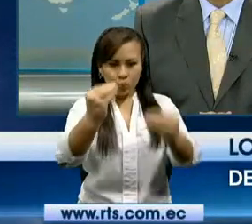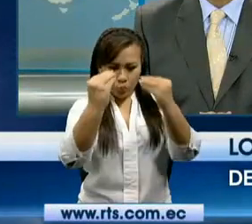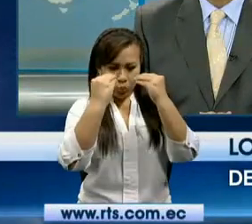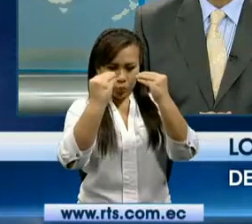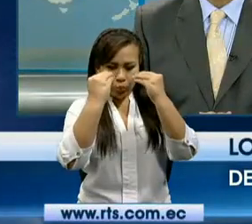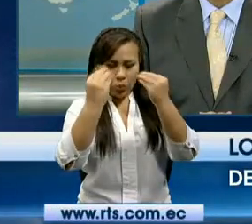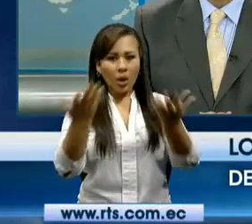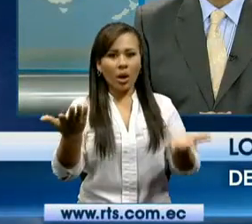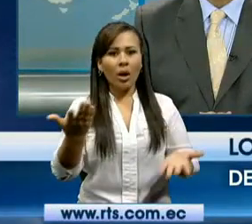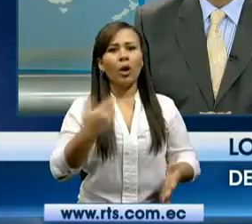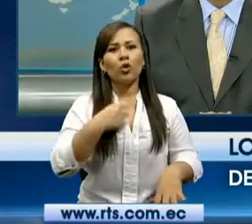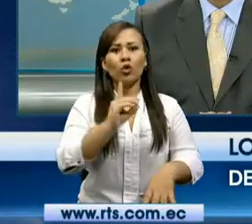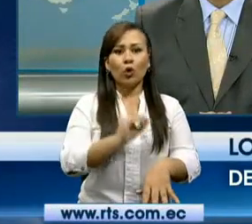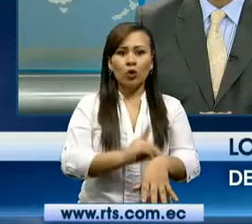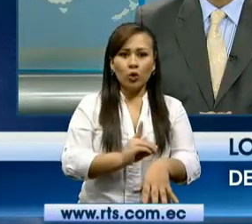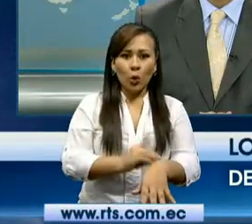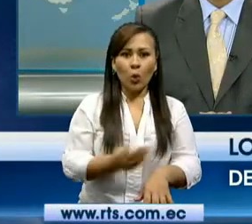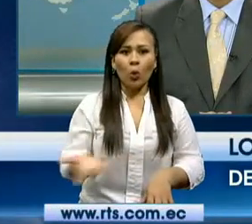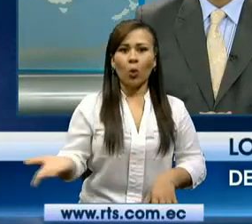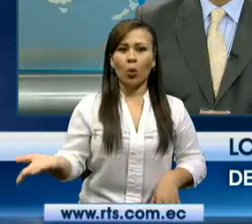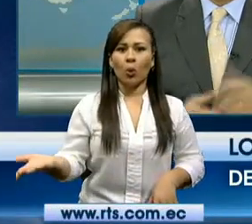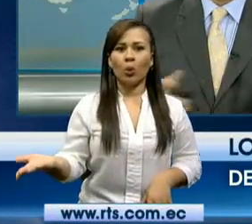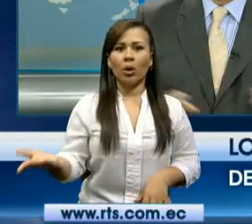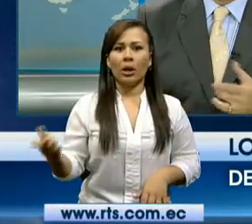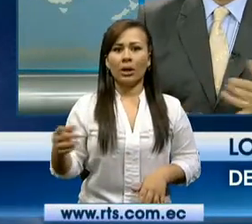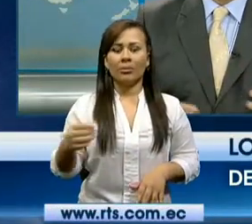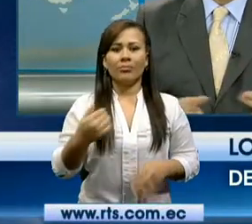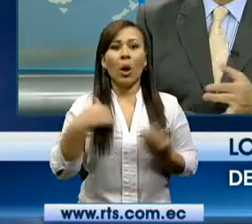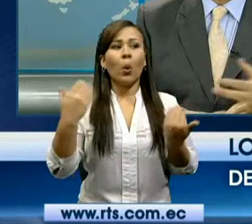que no sea médico, que no sea emergencista,